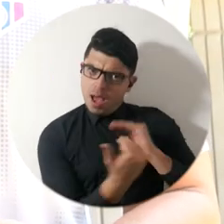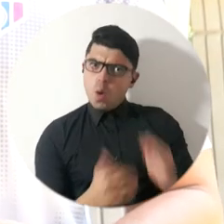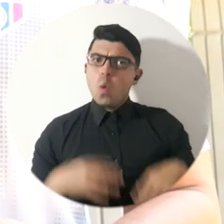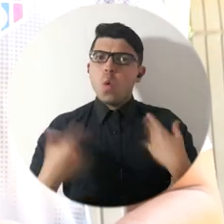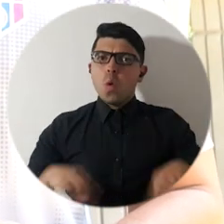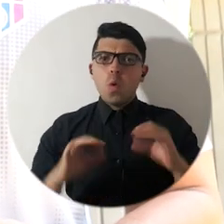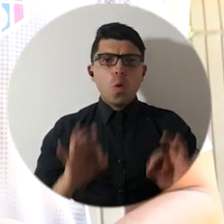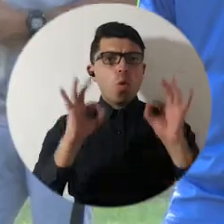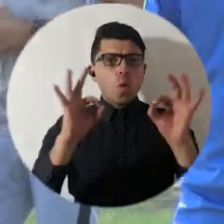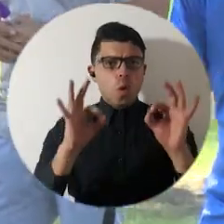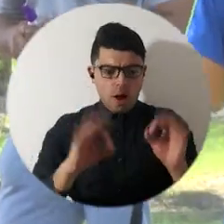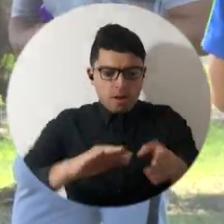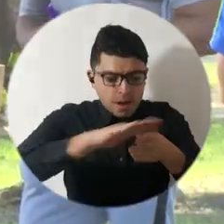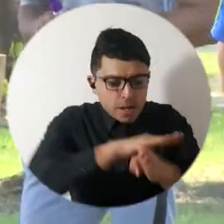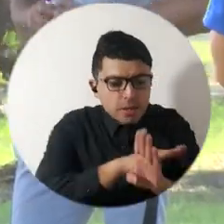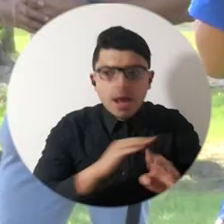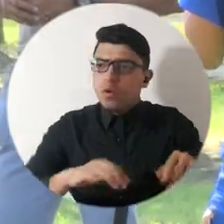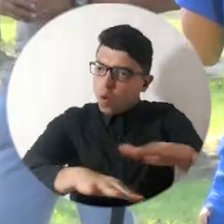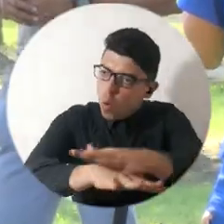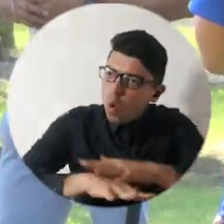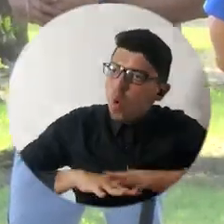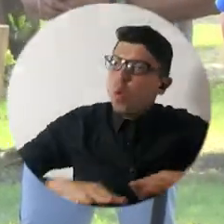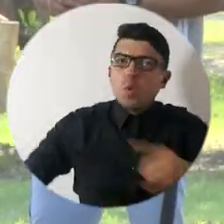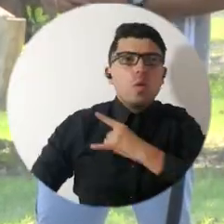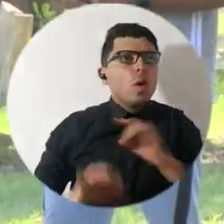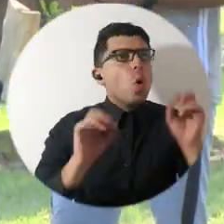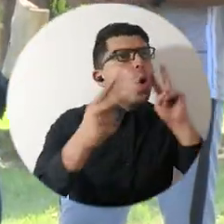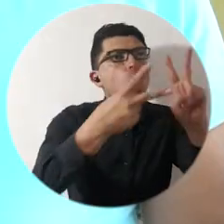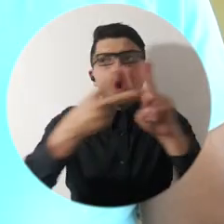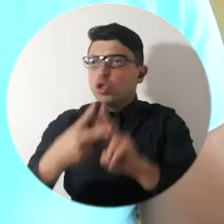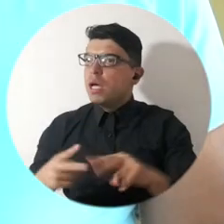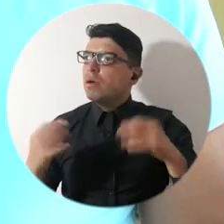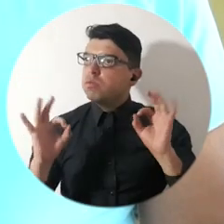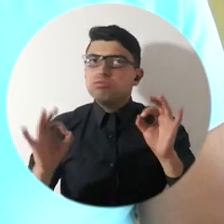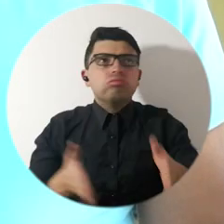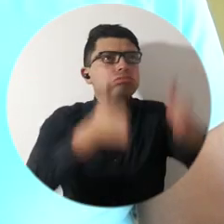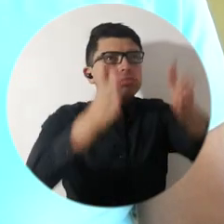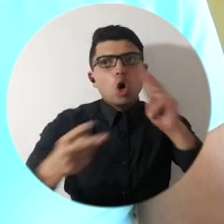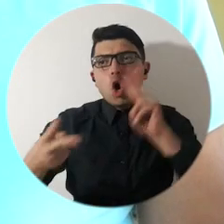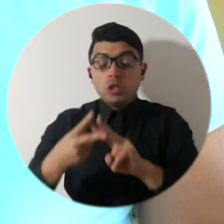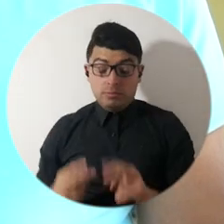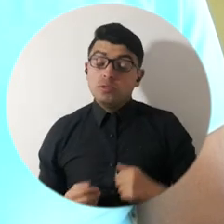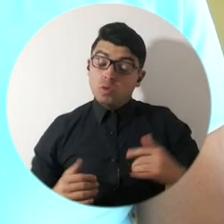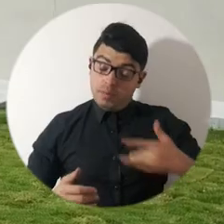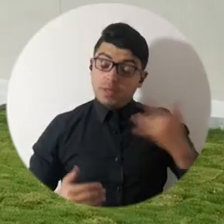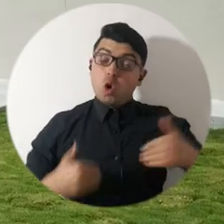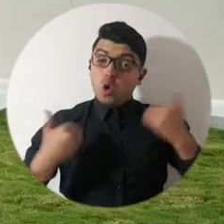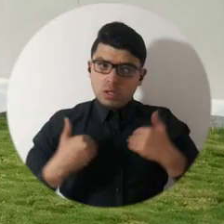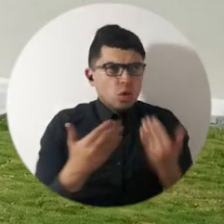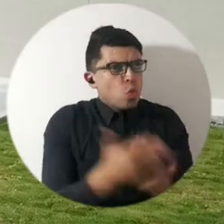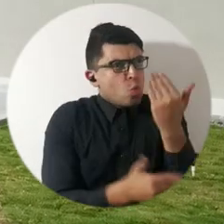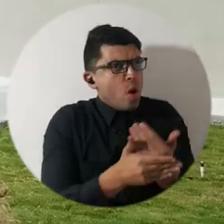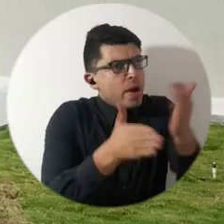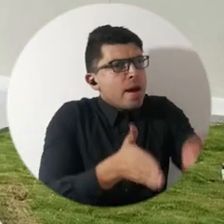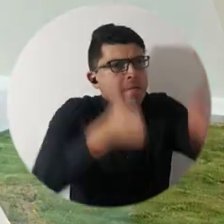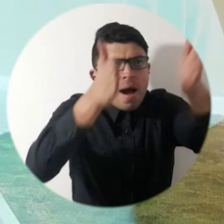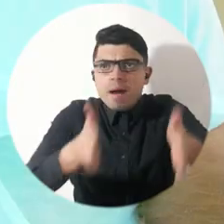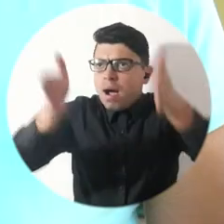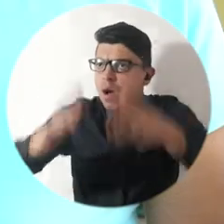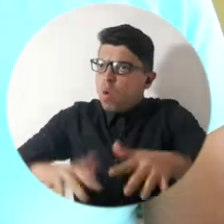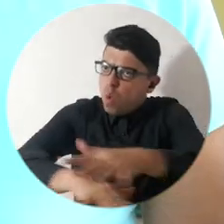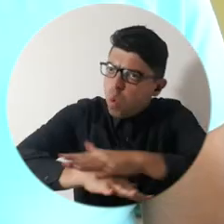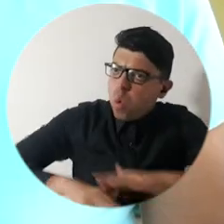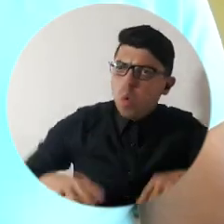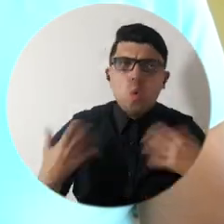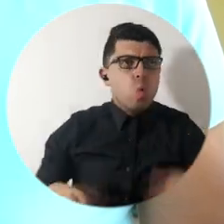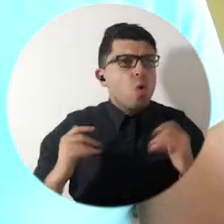hecho la invitación de entrar al alma mater y conocer estas instalaciones. Me siento muy contento, pues las nuevas instalaciones, me